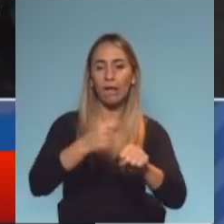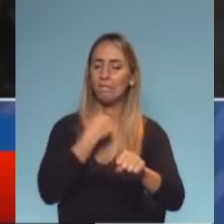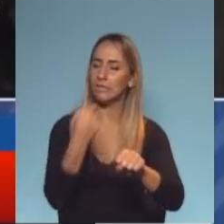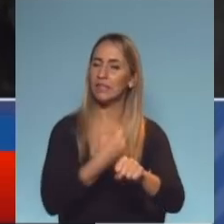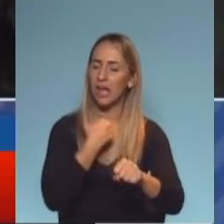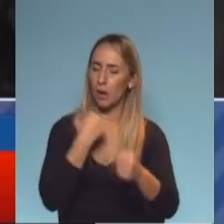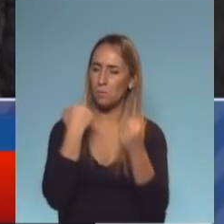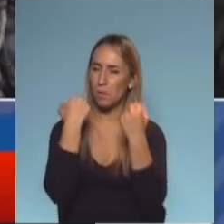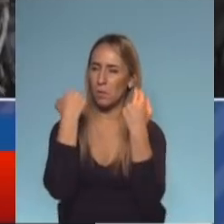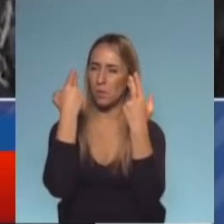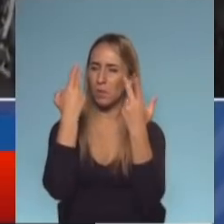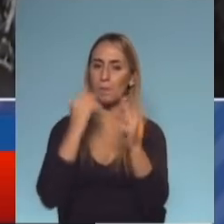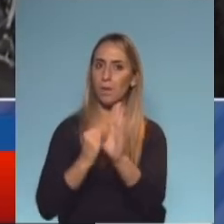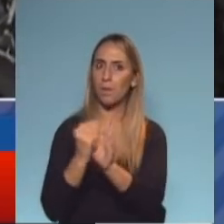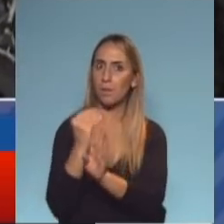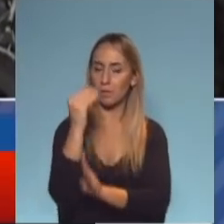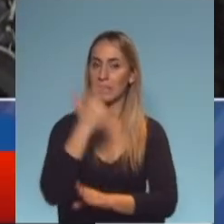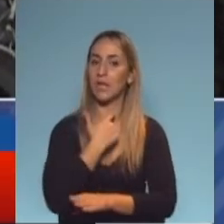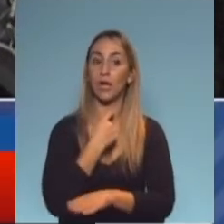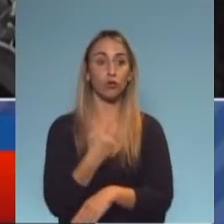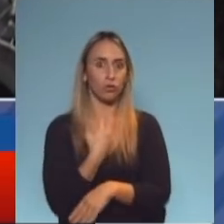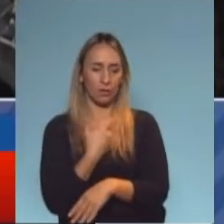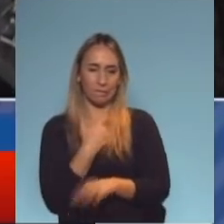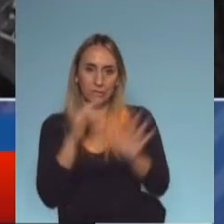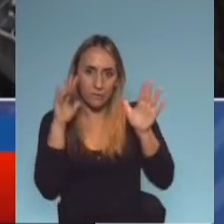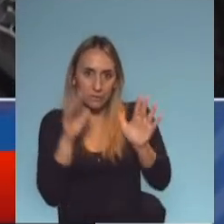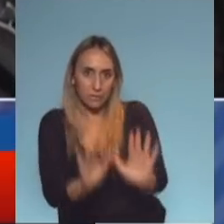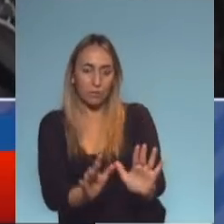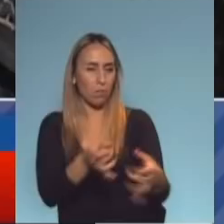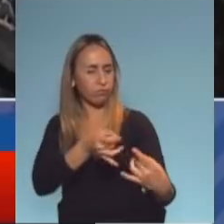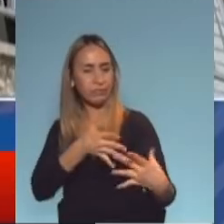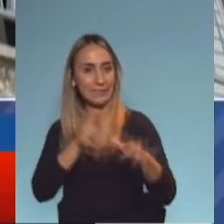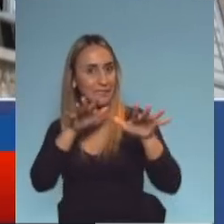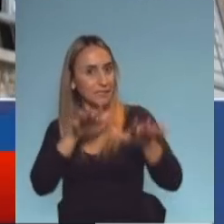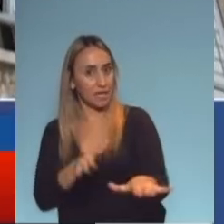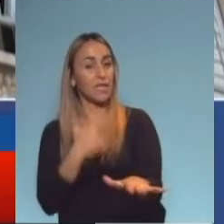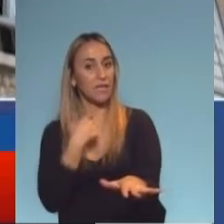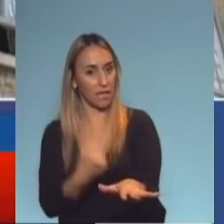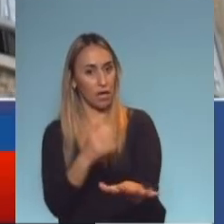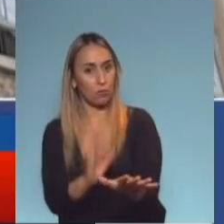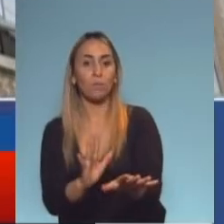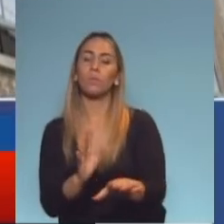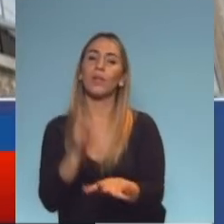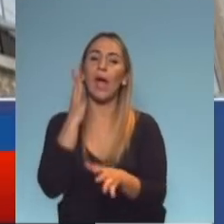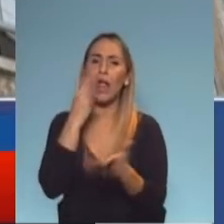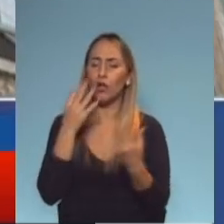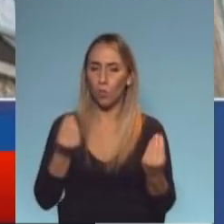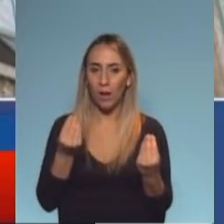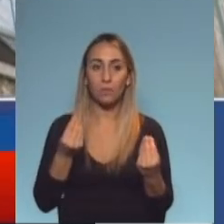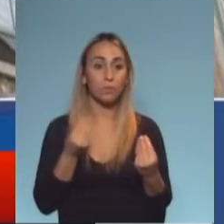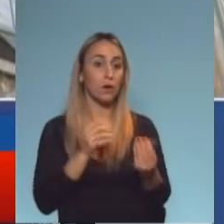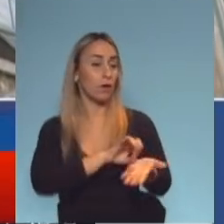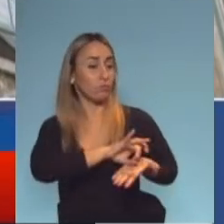nosotros hicimos todo lo que es posible para bajar el conflicto. Una de las cosas que hicimos es suspender